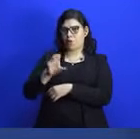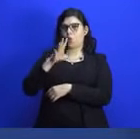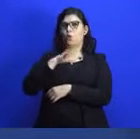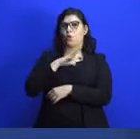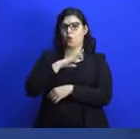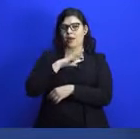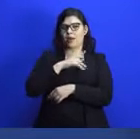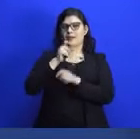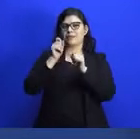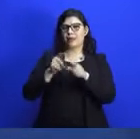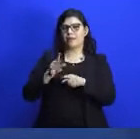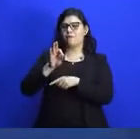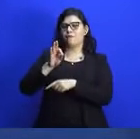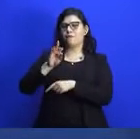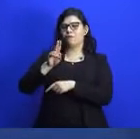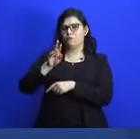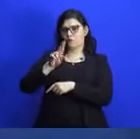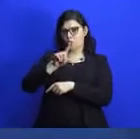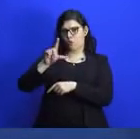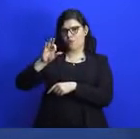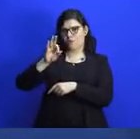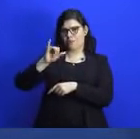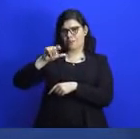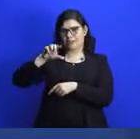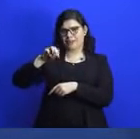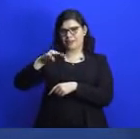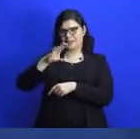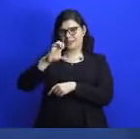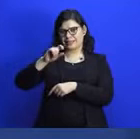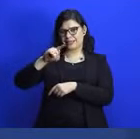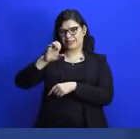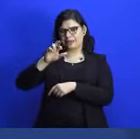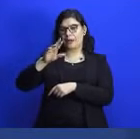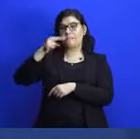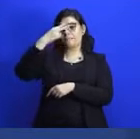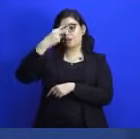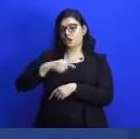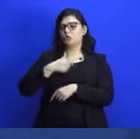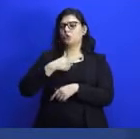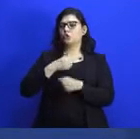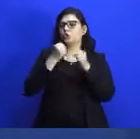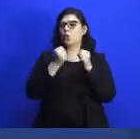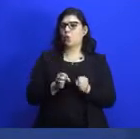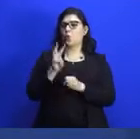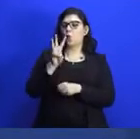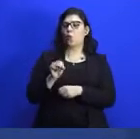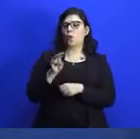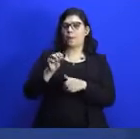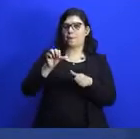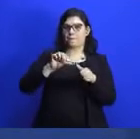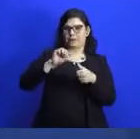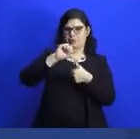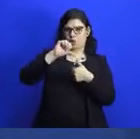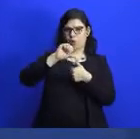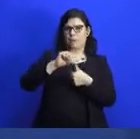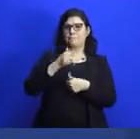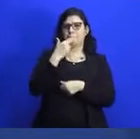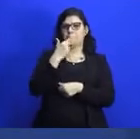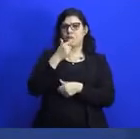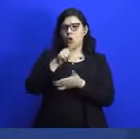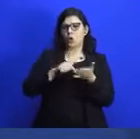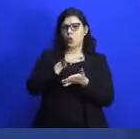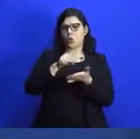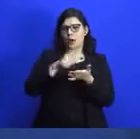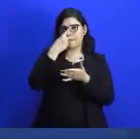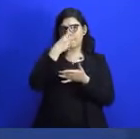de Fulfillment Center México. Hoy estoy convencida de que Walmart de México y Centroamérica es el mejor lugar para hacer, crecer y